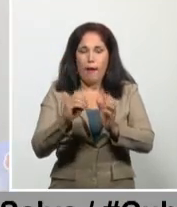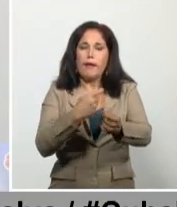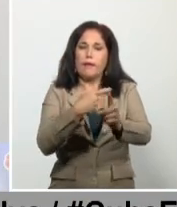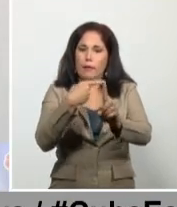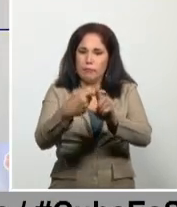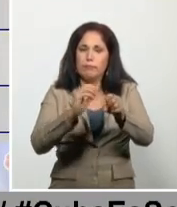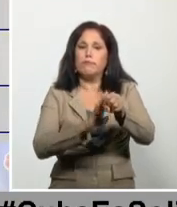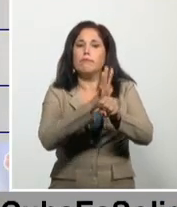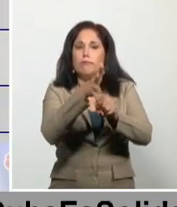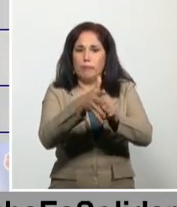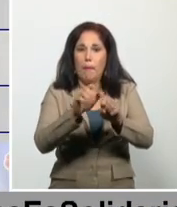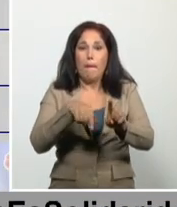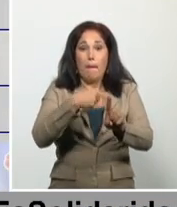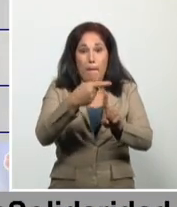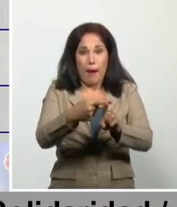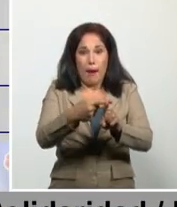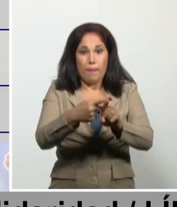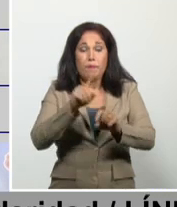positivas para un